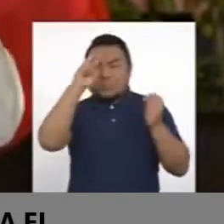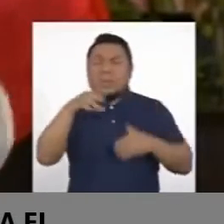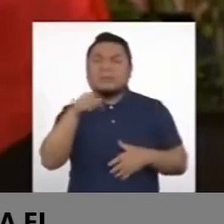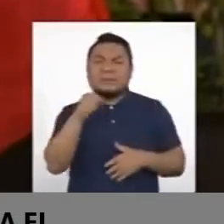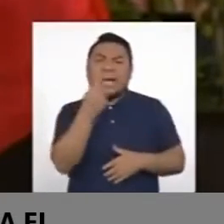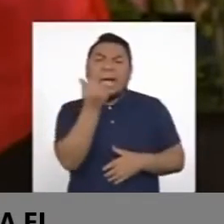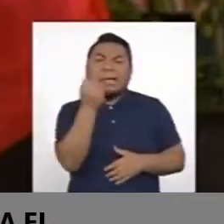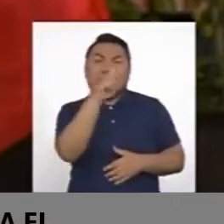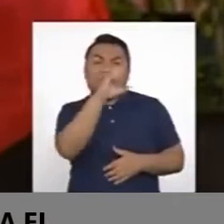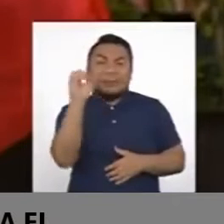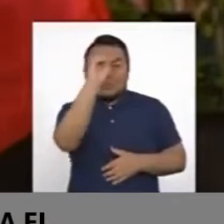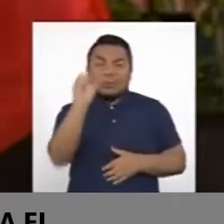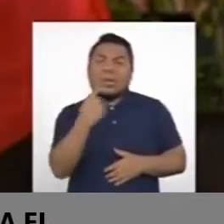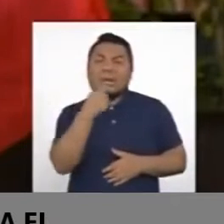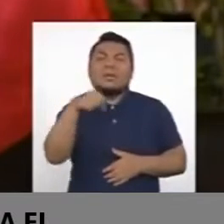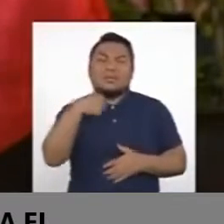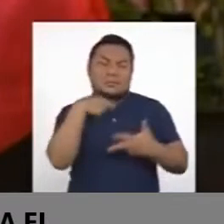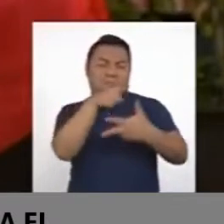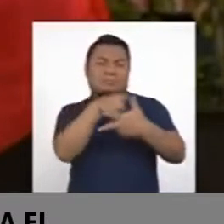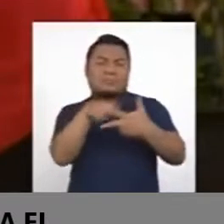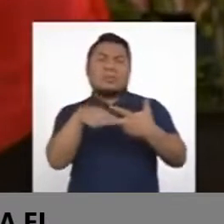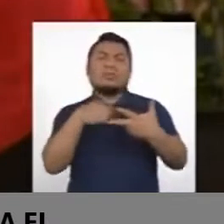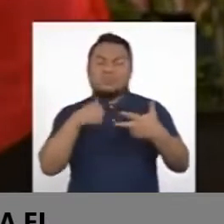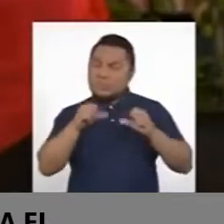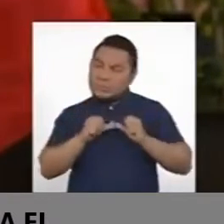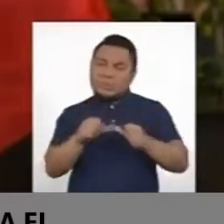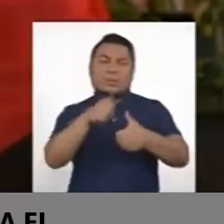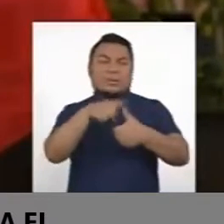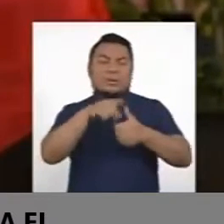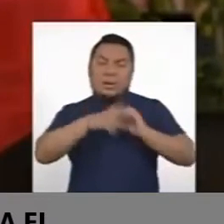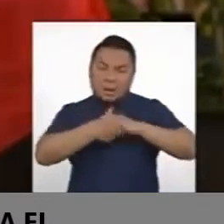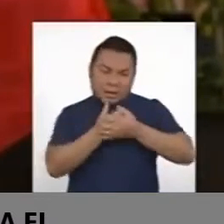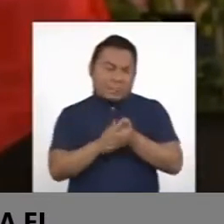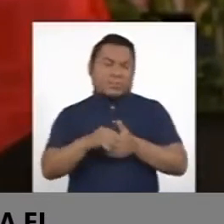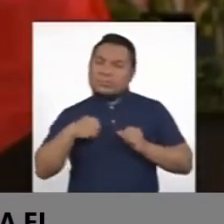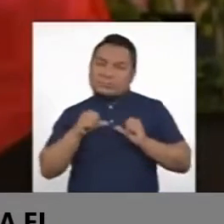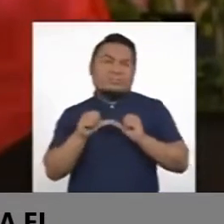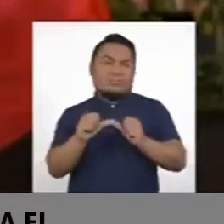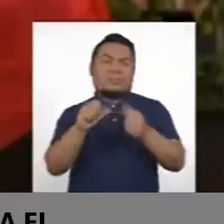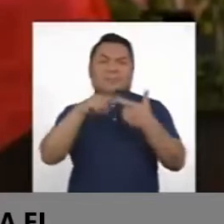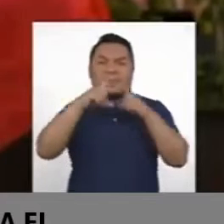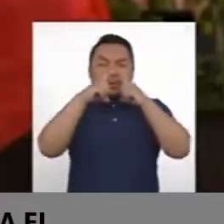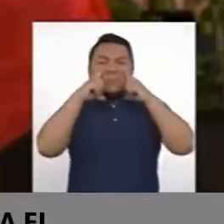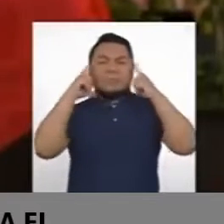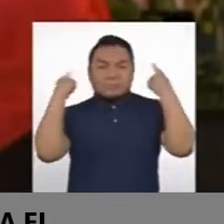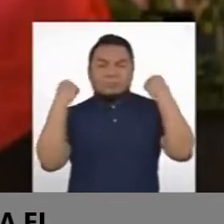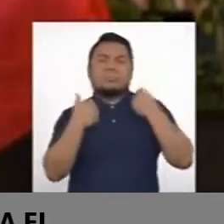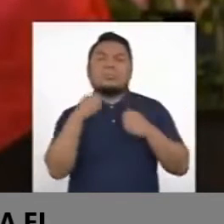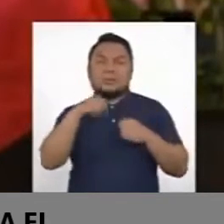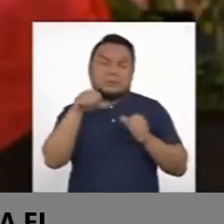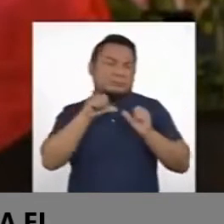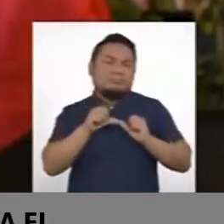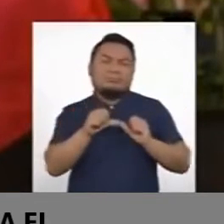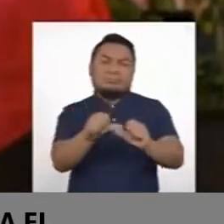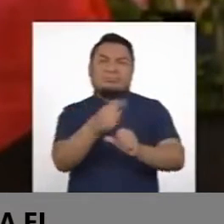Casi 100% de la población dice que va a continuar con la higiene de lavado de manos. Casi 100% de la